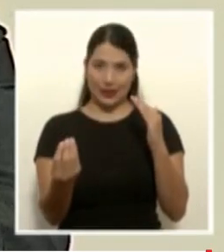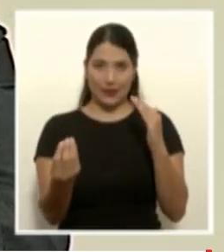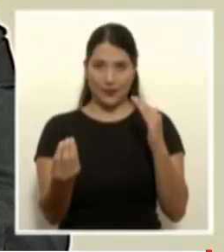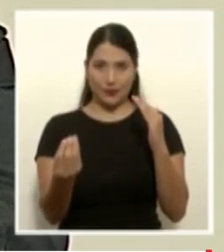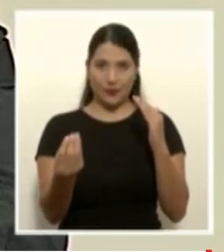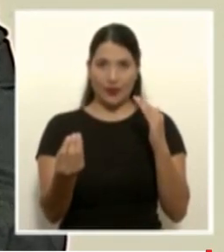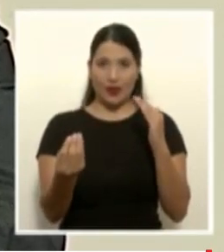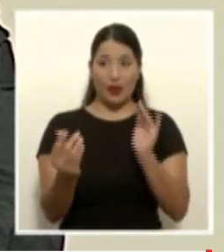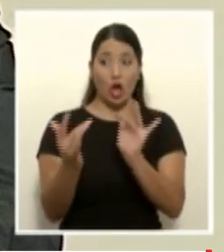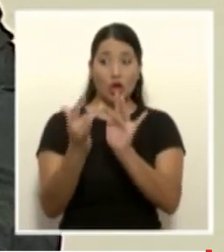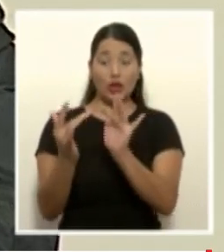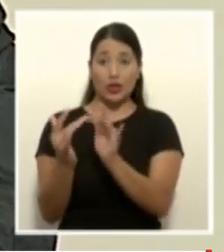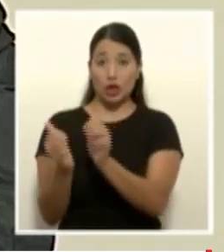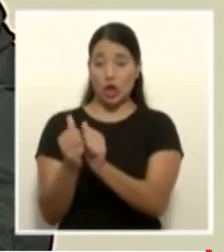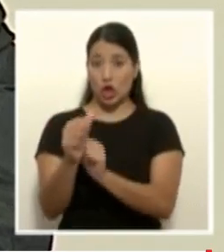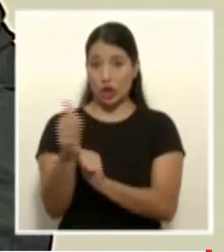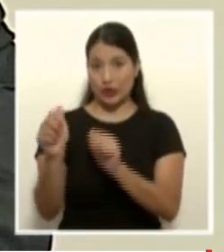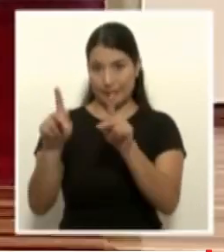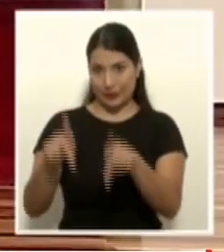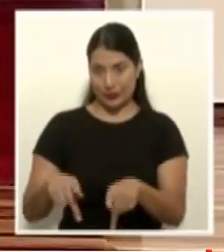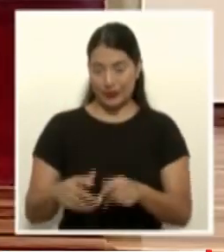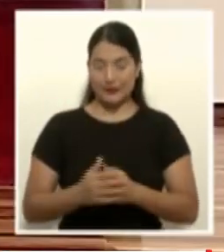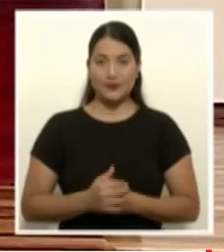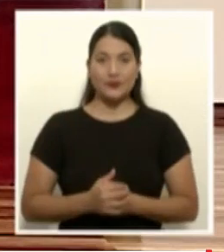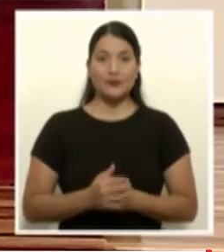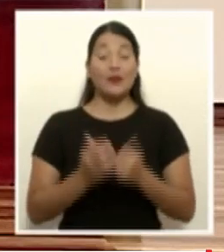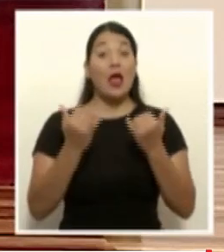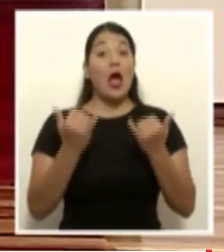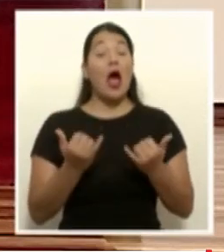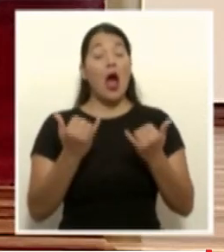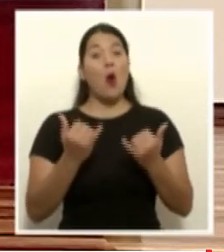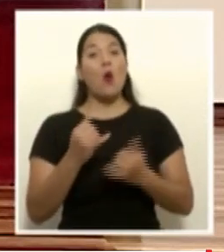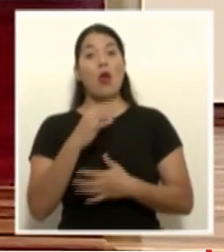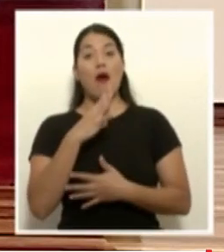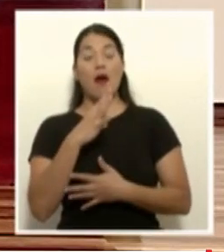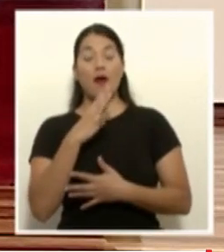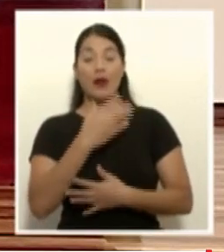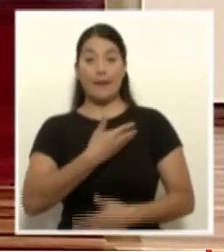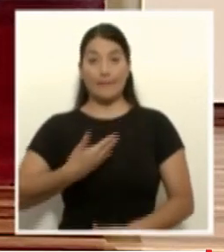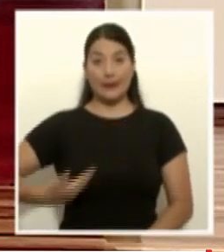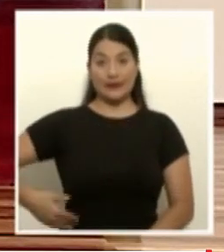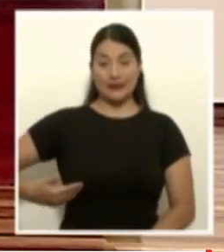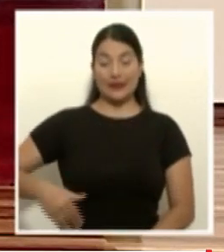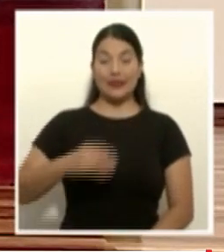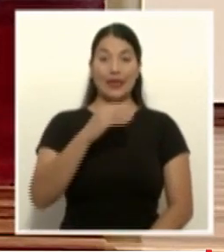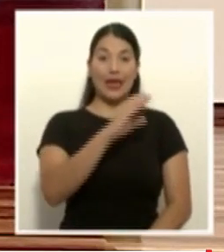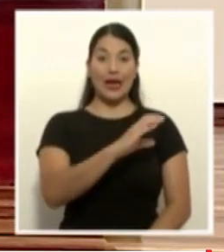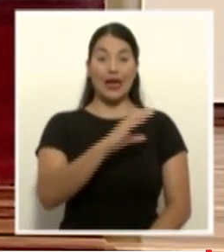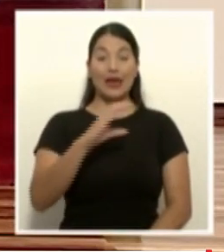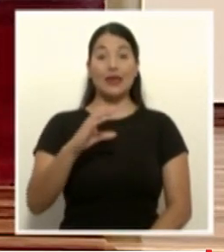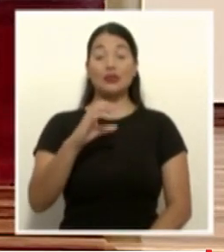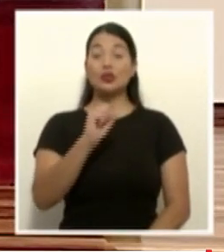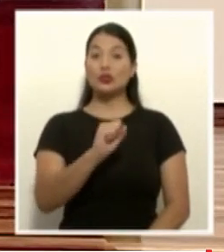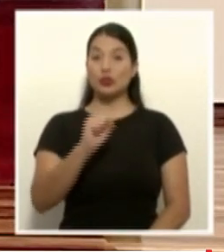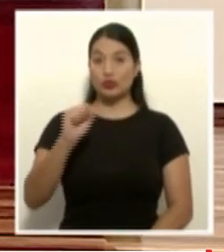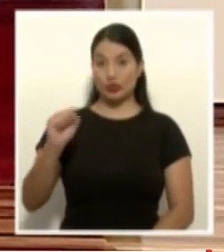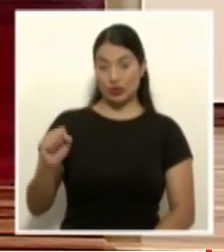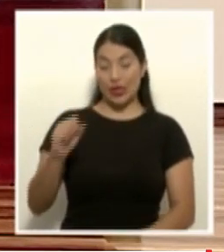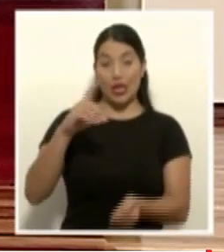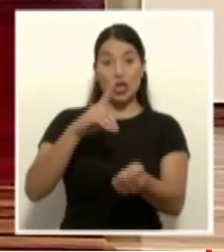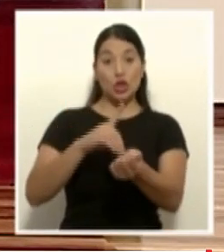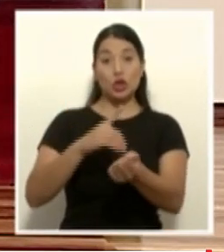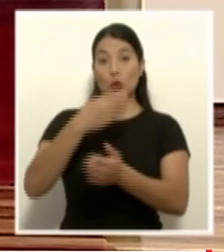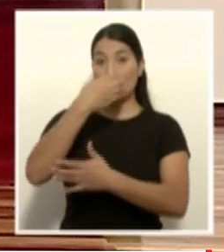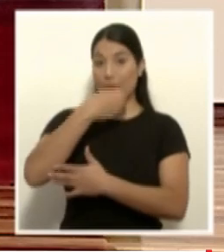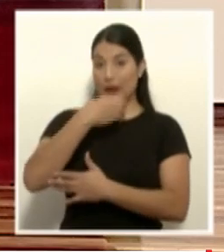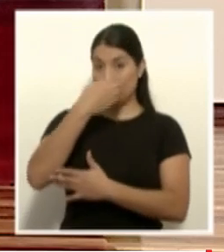a otras personas. A continuación, cedemos el uso de la palabra al presidente ejecutivo de la Caja Costarricense de Seguro Social, el